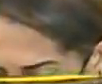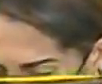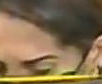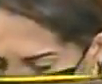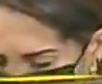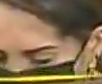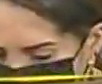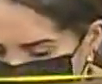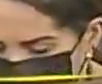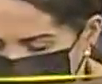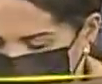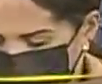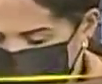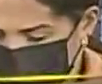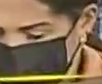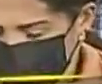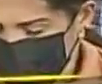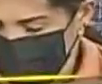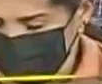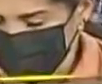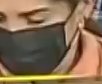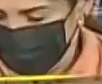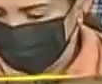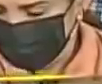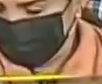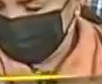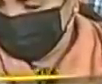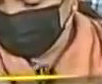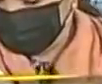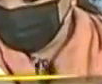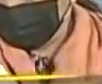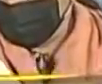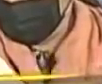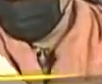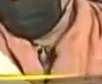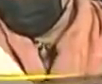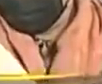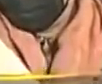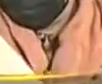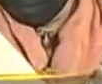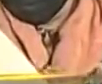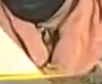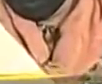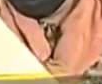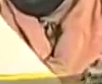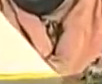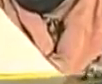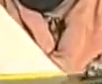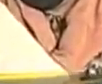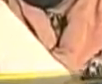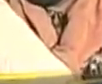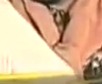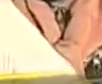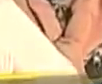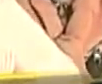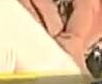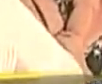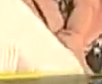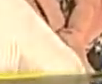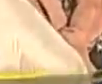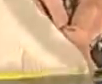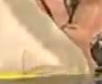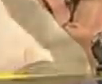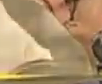tenemos un reto fundamental de continuar reedificando la trama legislativa que había sido